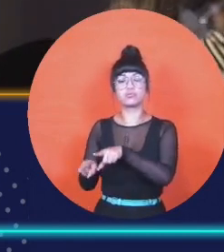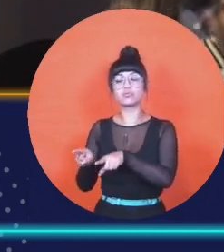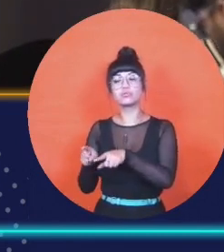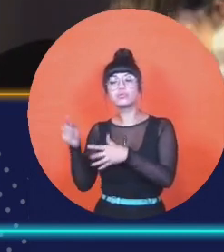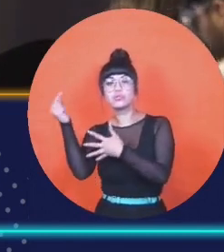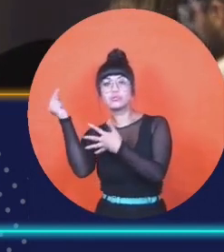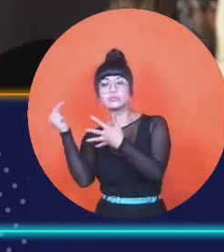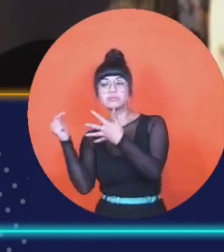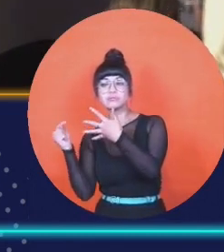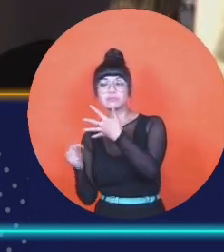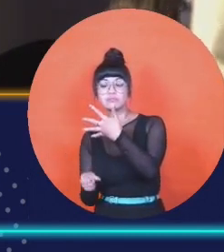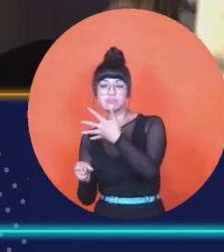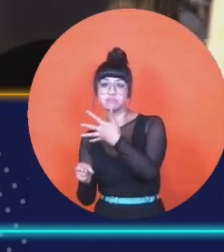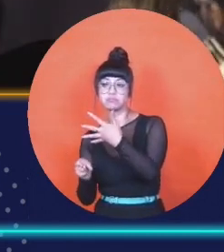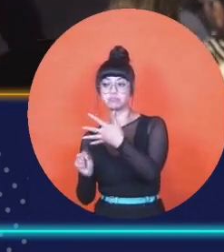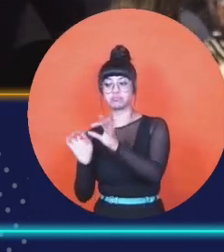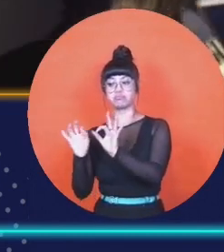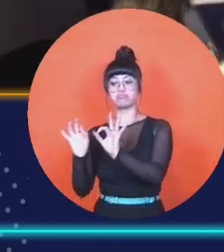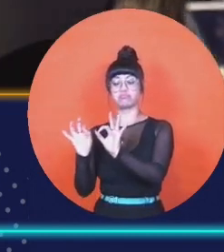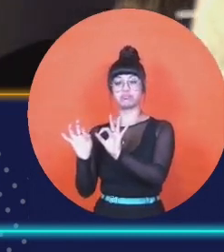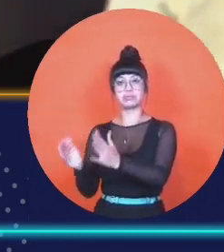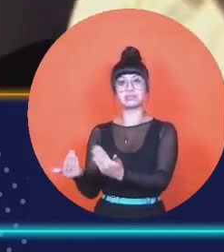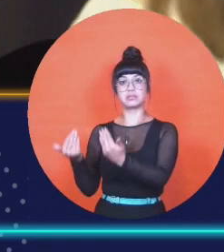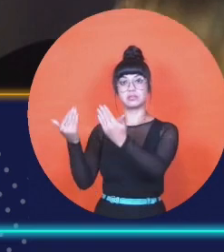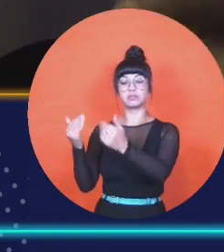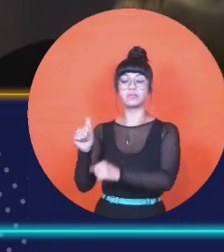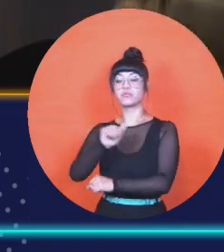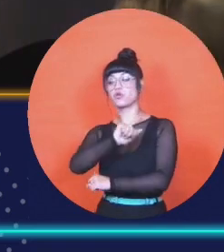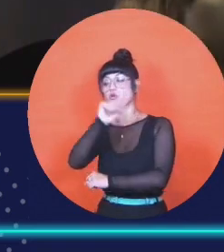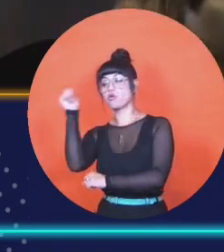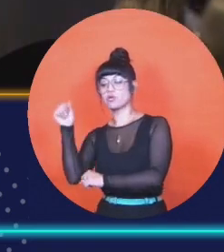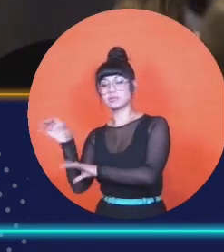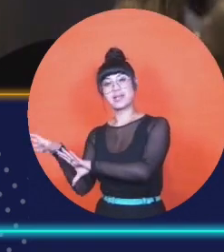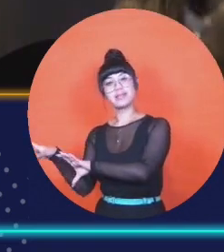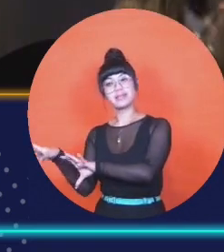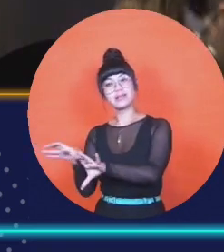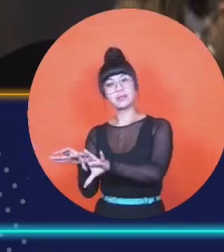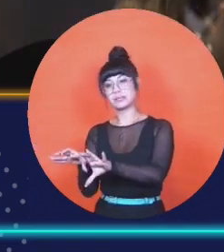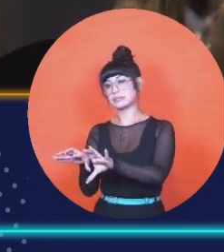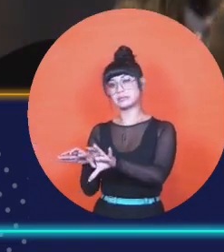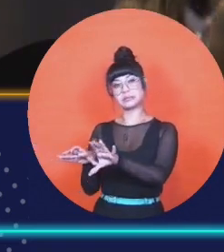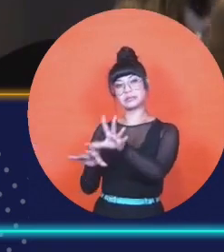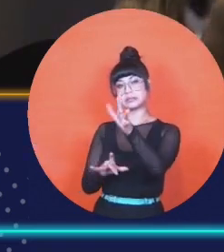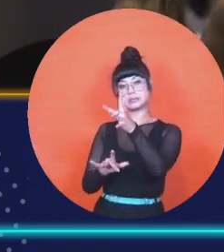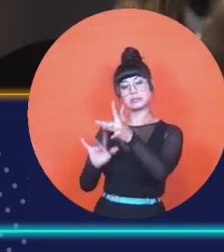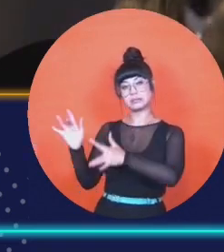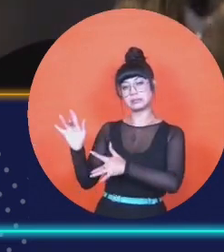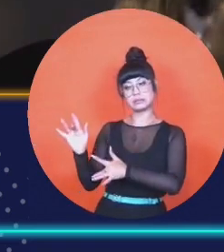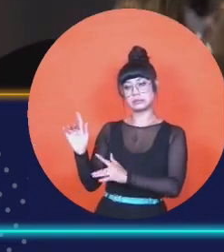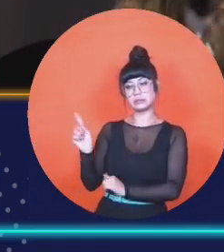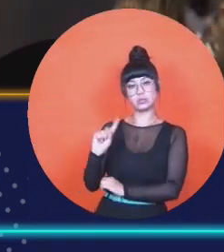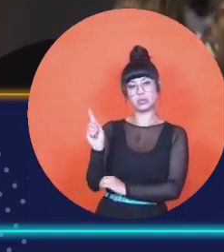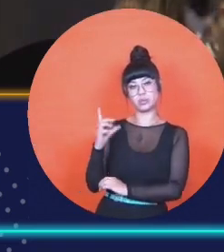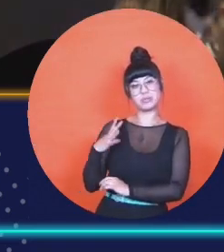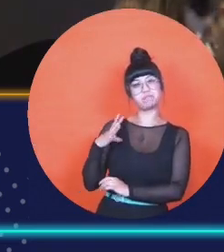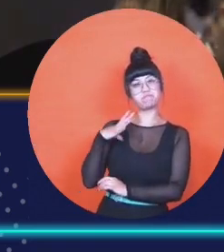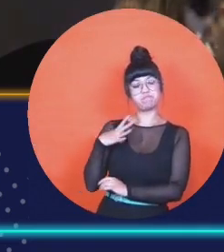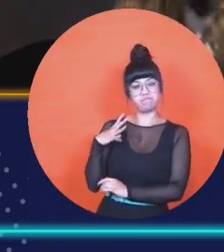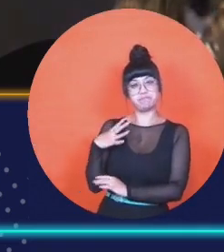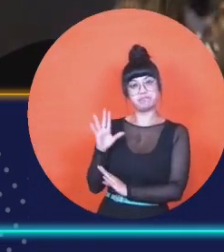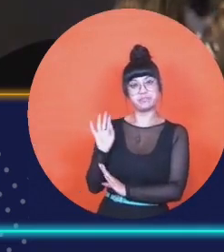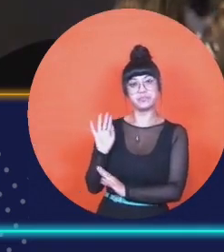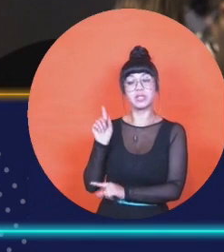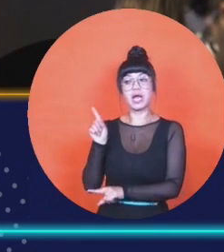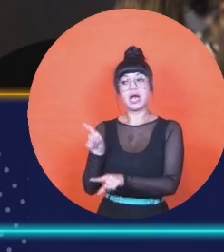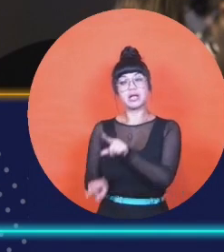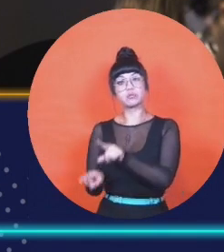características muy favorables a mi empresa, pero hay otras actitudes que no son como que cómodas, ¿sí?